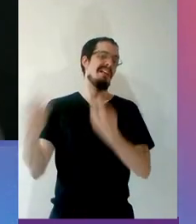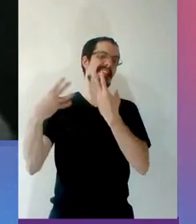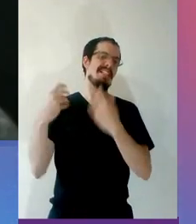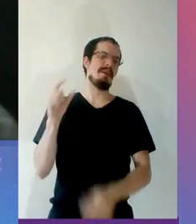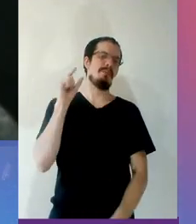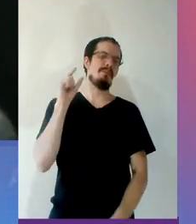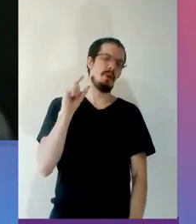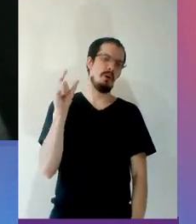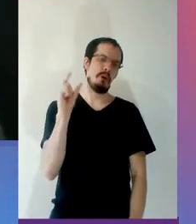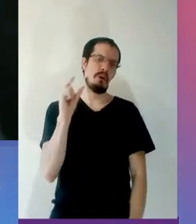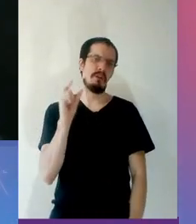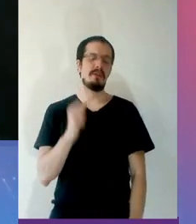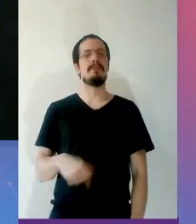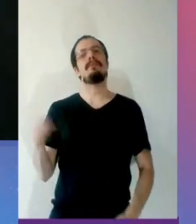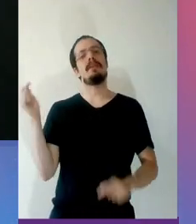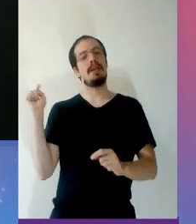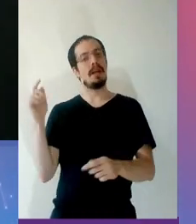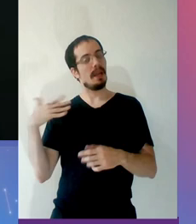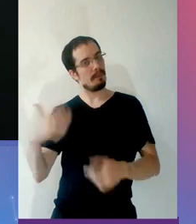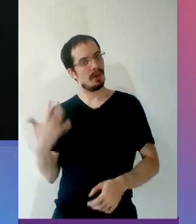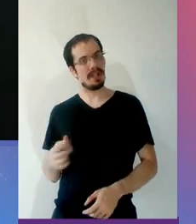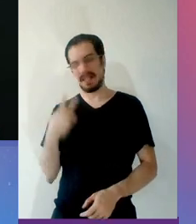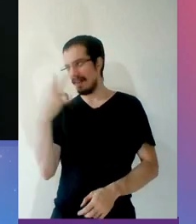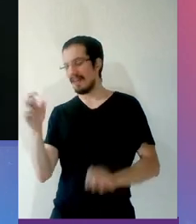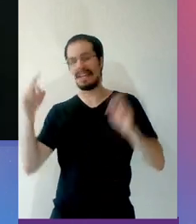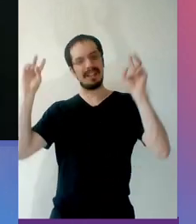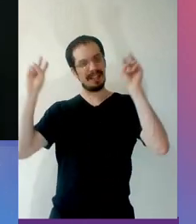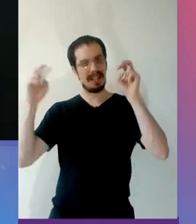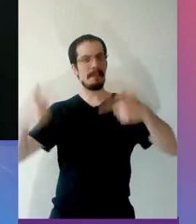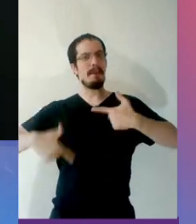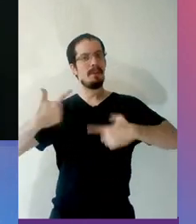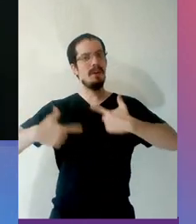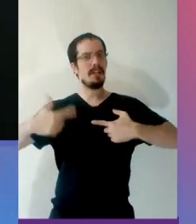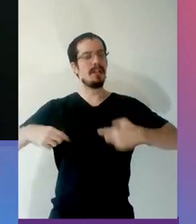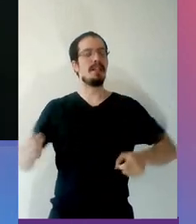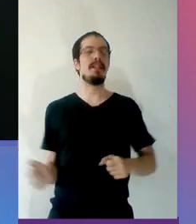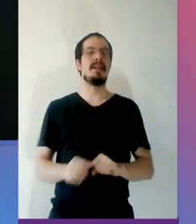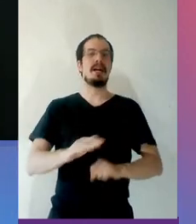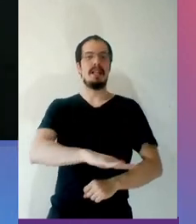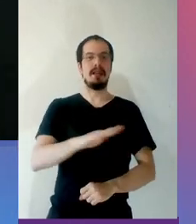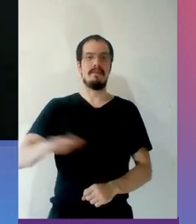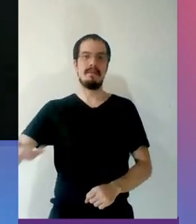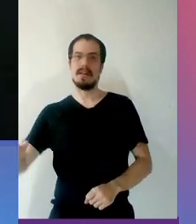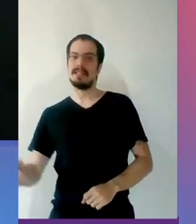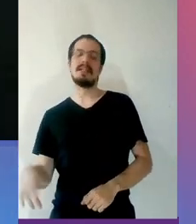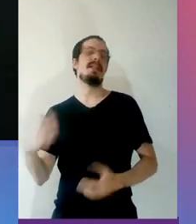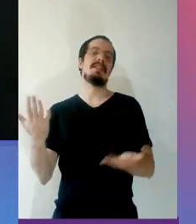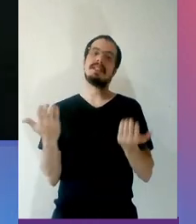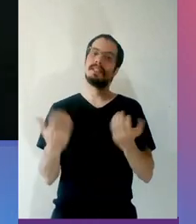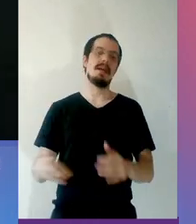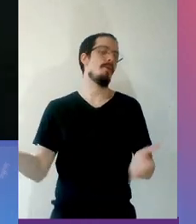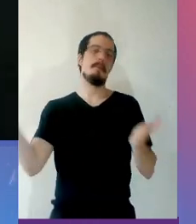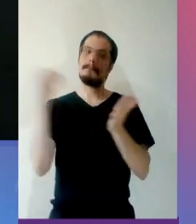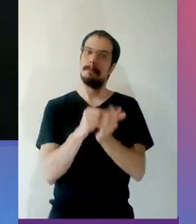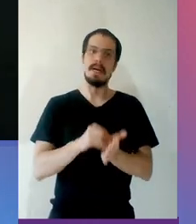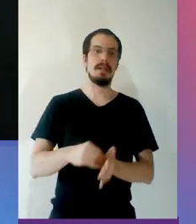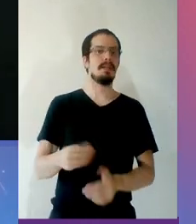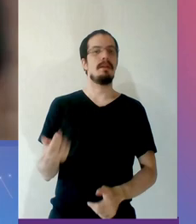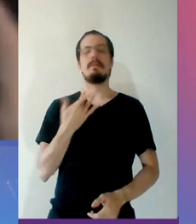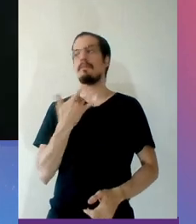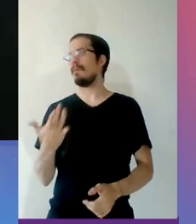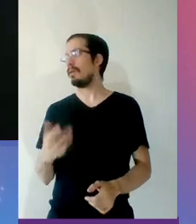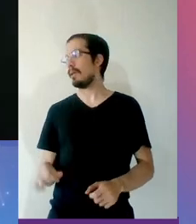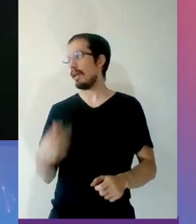política de infancia, que en este caso no solamente va a tener que hacer lo que tiene que hacer normalmente, sino que hacerse cargo de una rémora